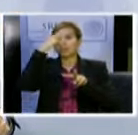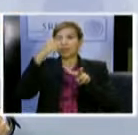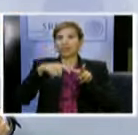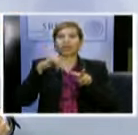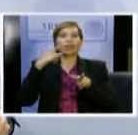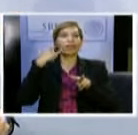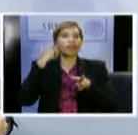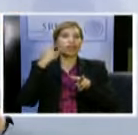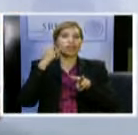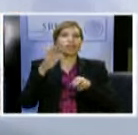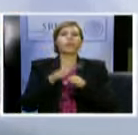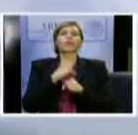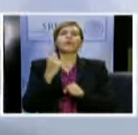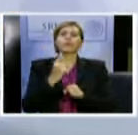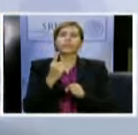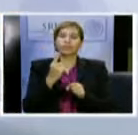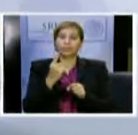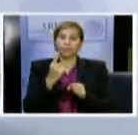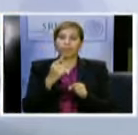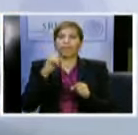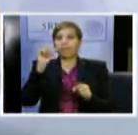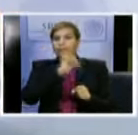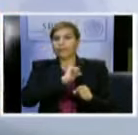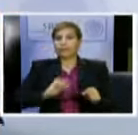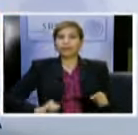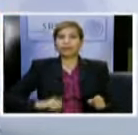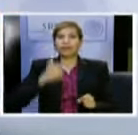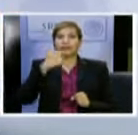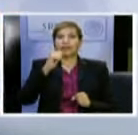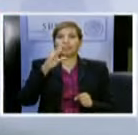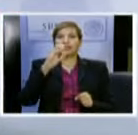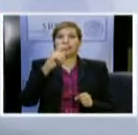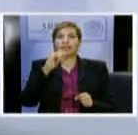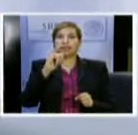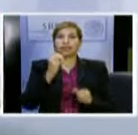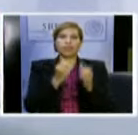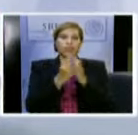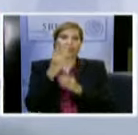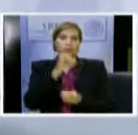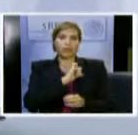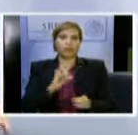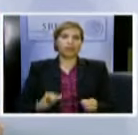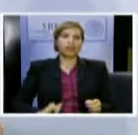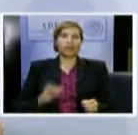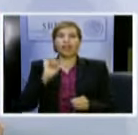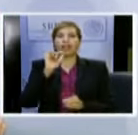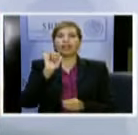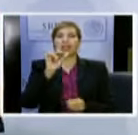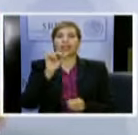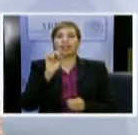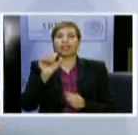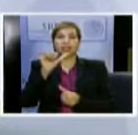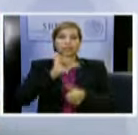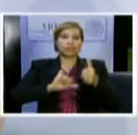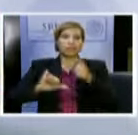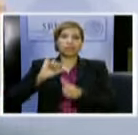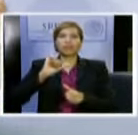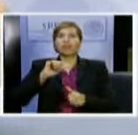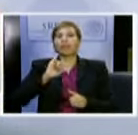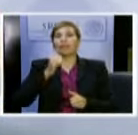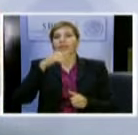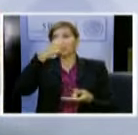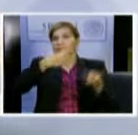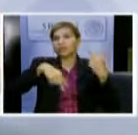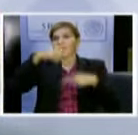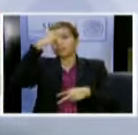California. ¿Por qué? El alcalde Garcetti, un nuevo alcalde que sucede a Villarraigosa, viene a México. El